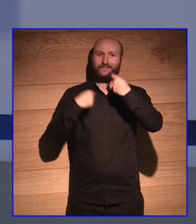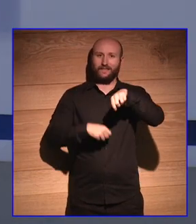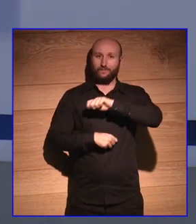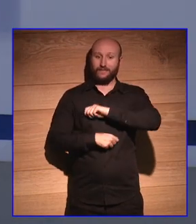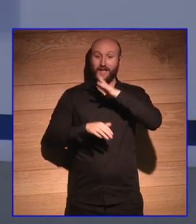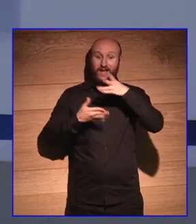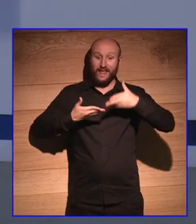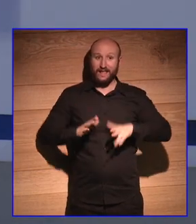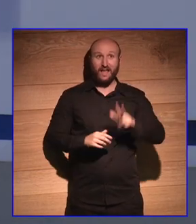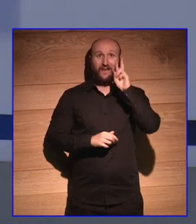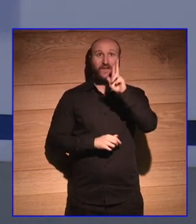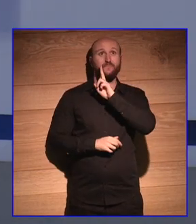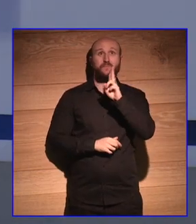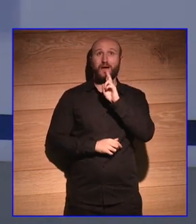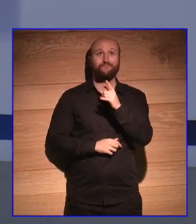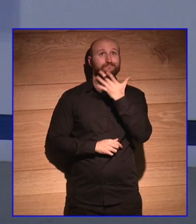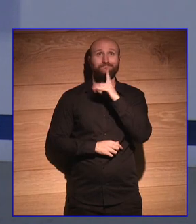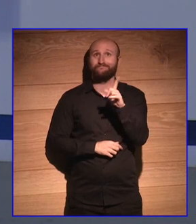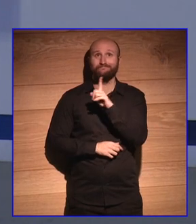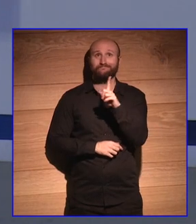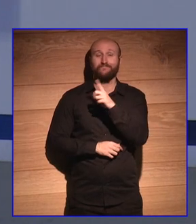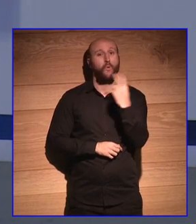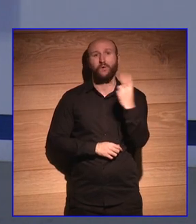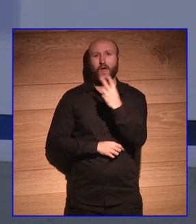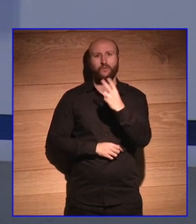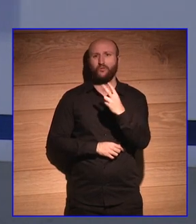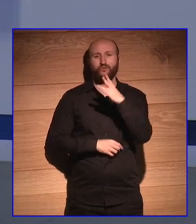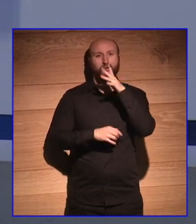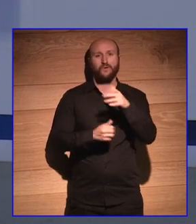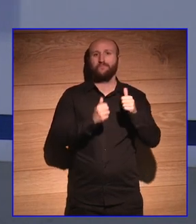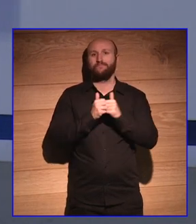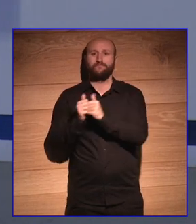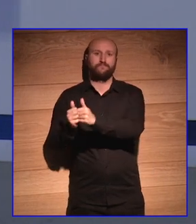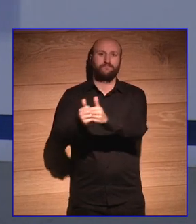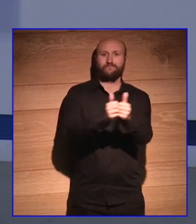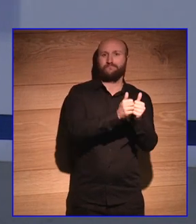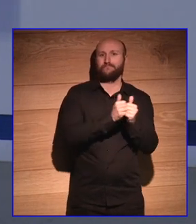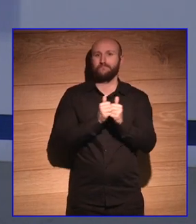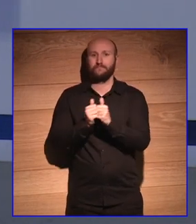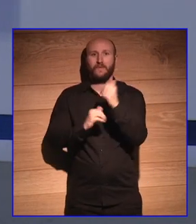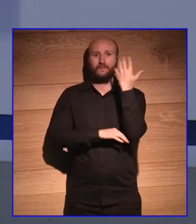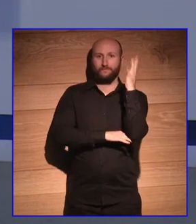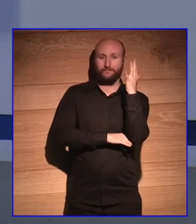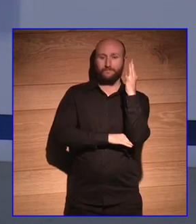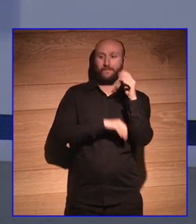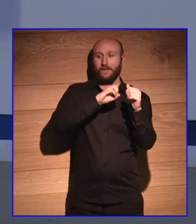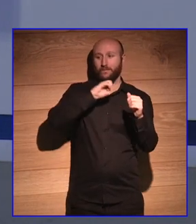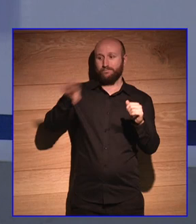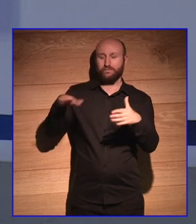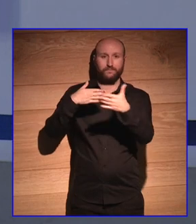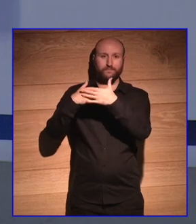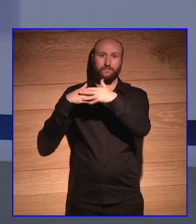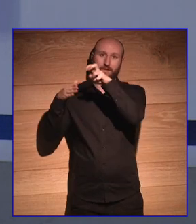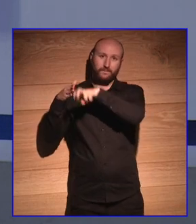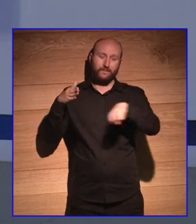ya no reconocía a la madre las dos juntas paseaban un largo rato por el pinar luego la madre la dejaba en la portería y se iba andando hasta